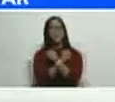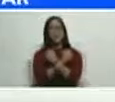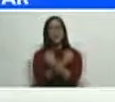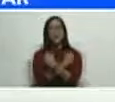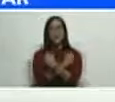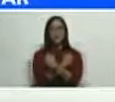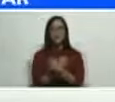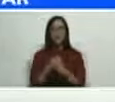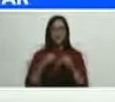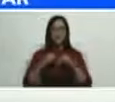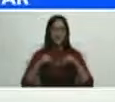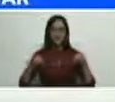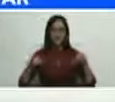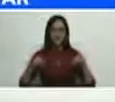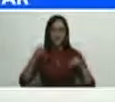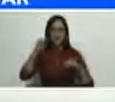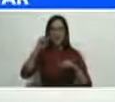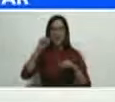laer